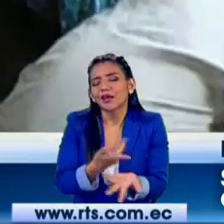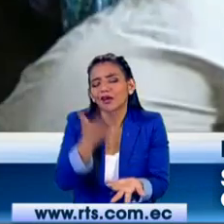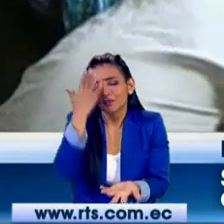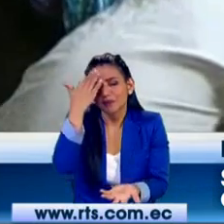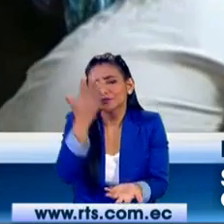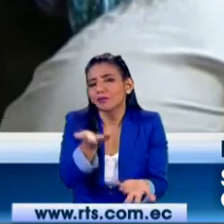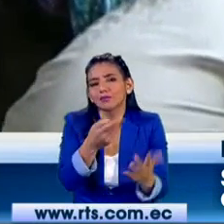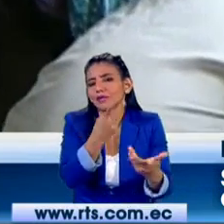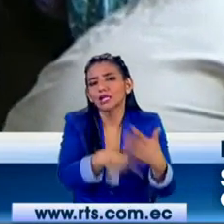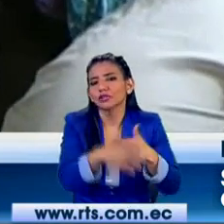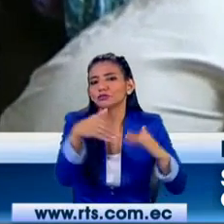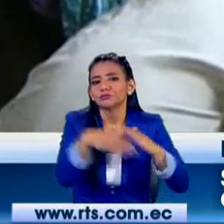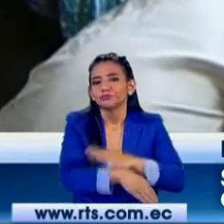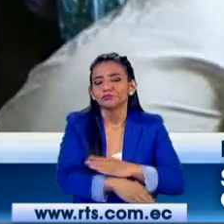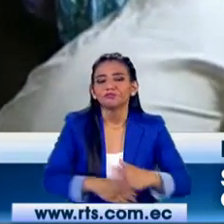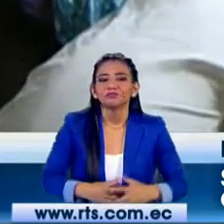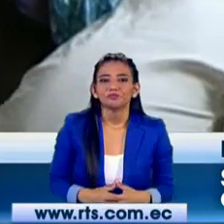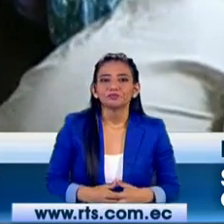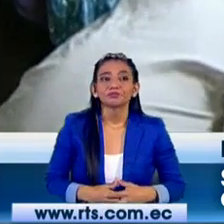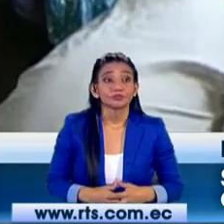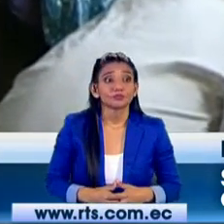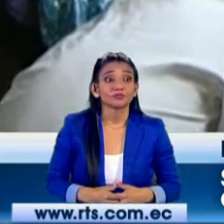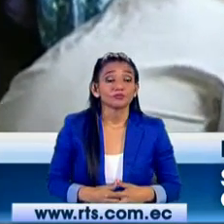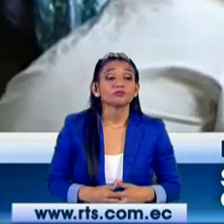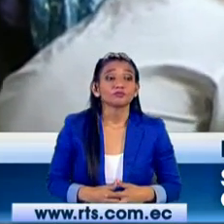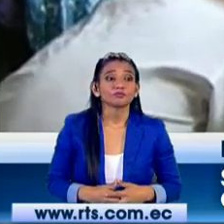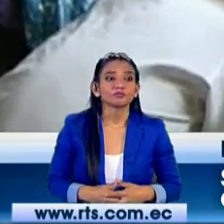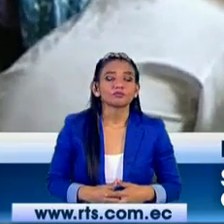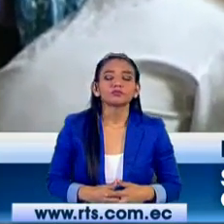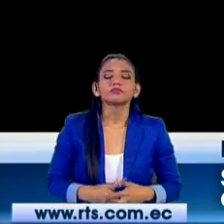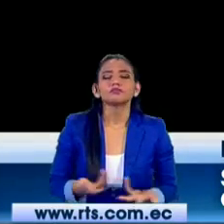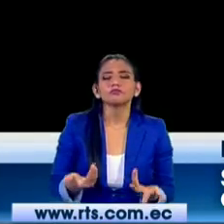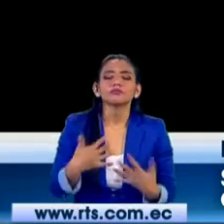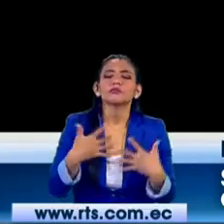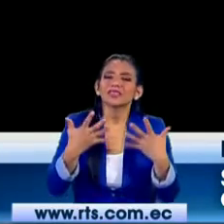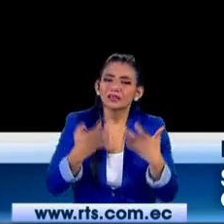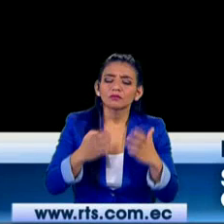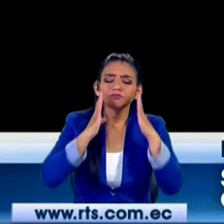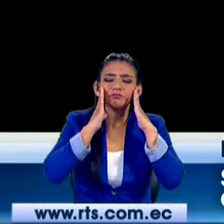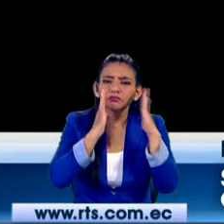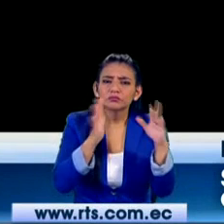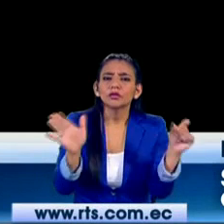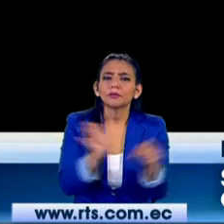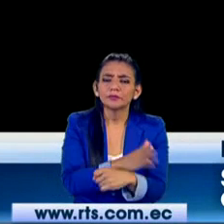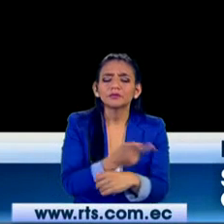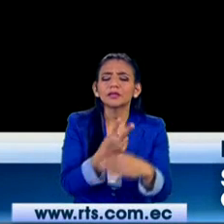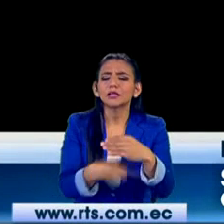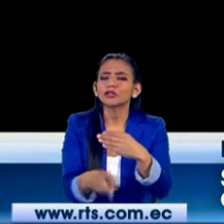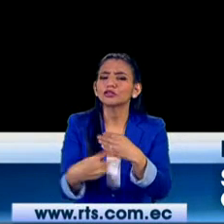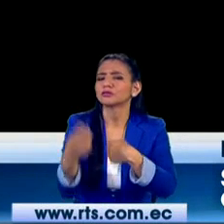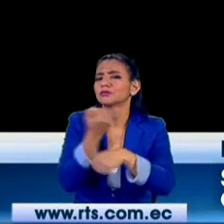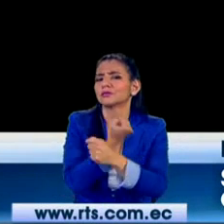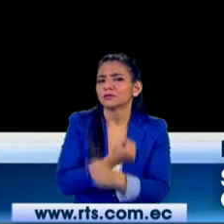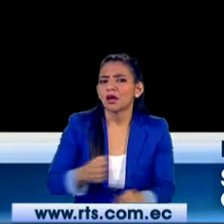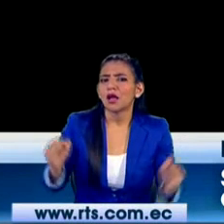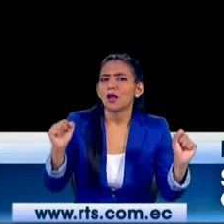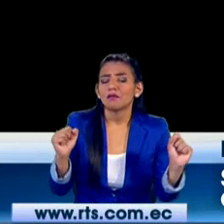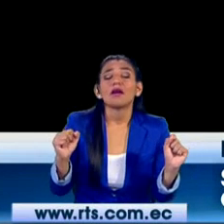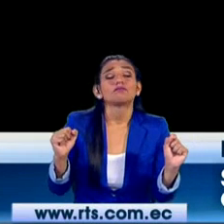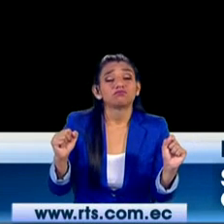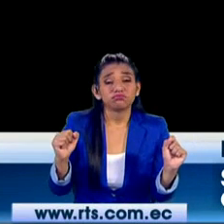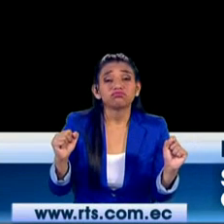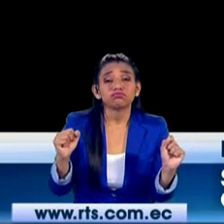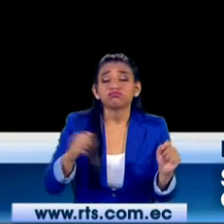ayudar. Más anhela encontrar esa atención especializada para rescatar a sus hijos de la